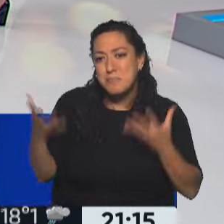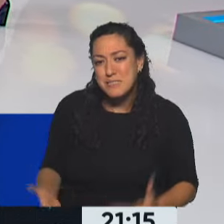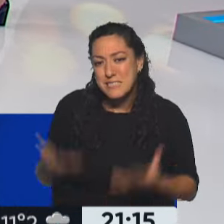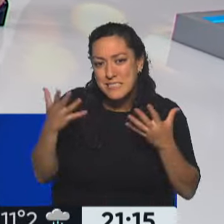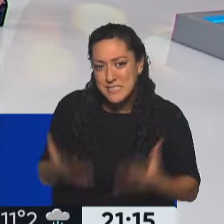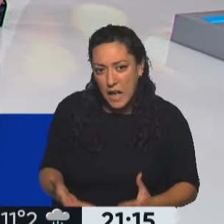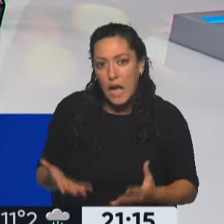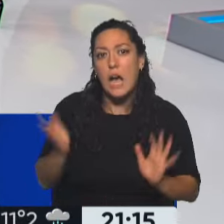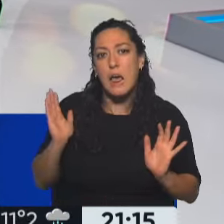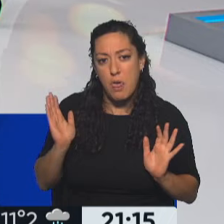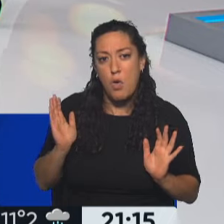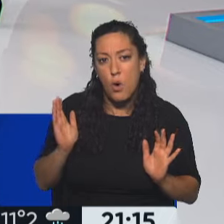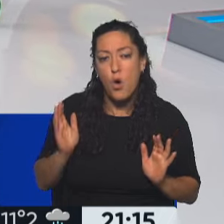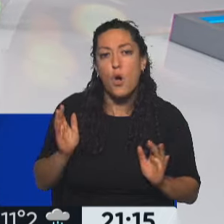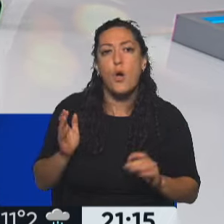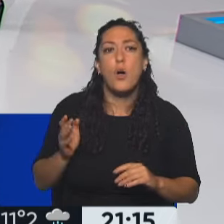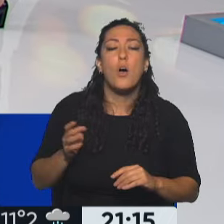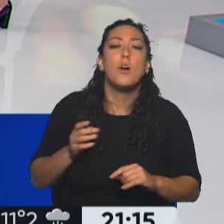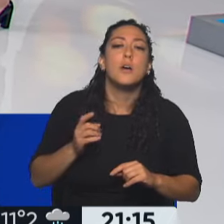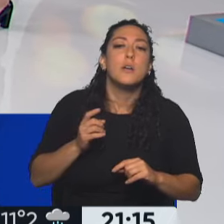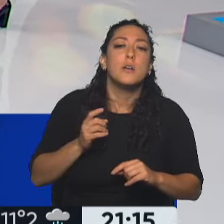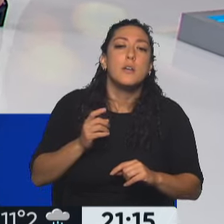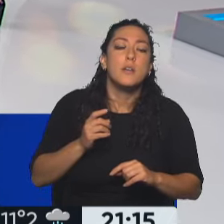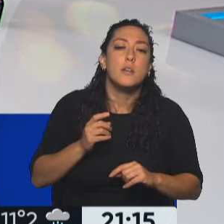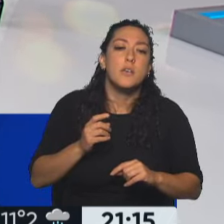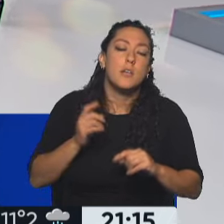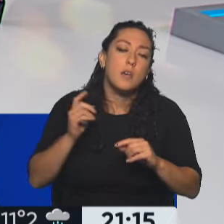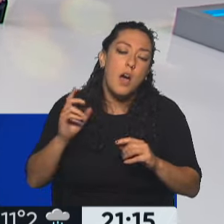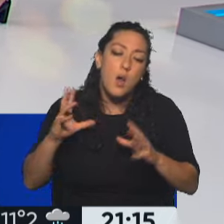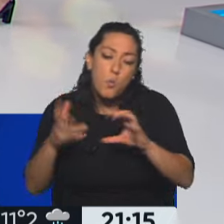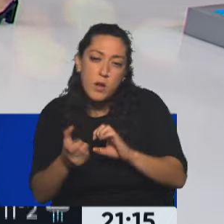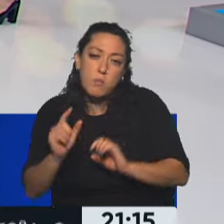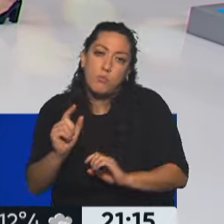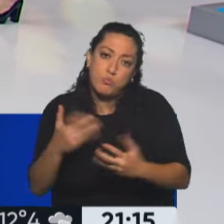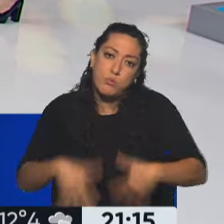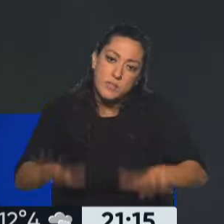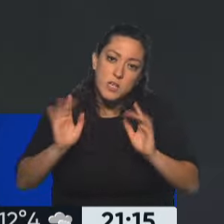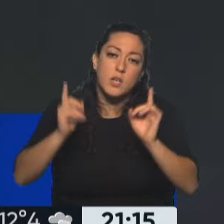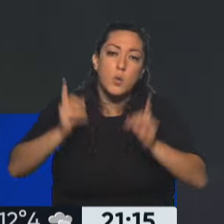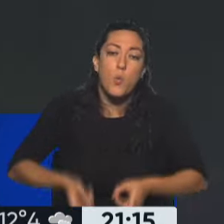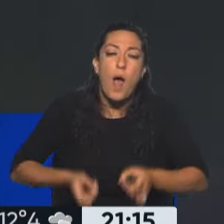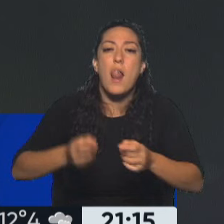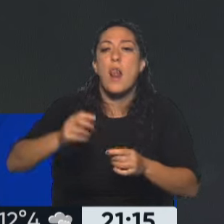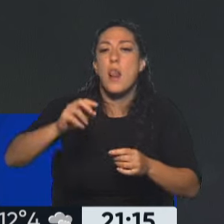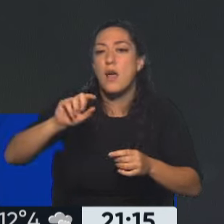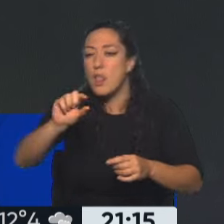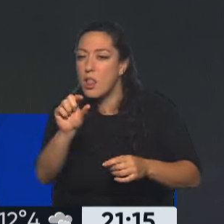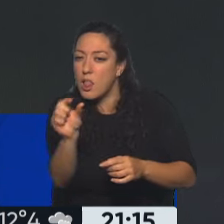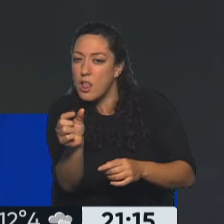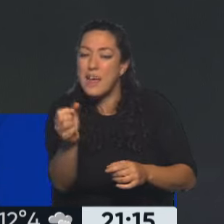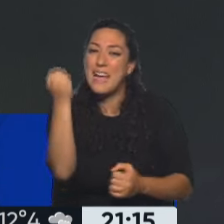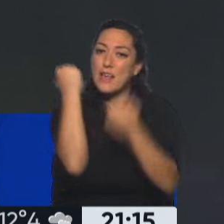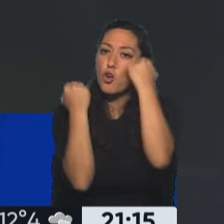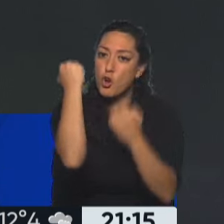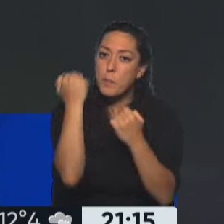tener implicancias sobre el electrodoméstico. Y la carga tiene que ser, el programa de la carga tiene que ser económico y